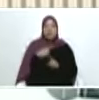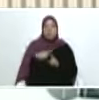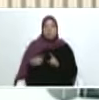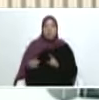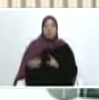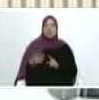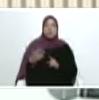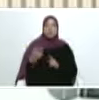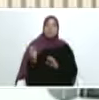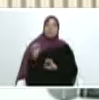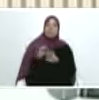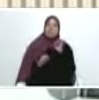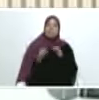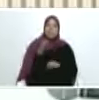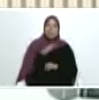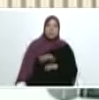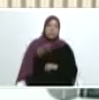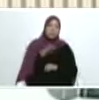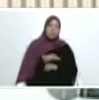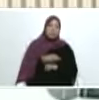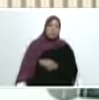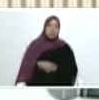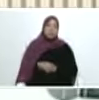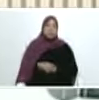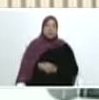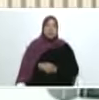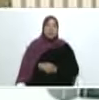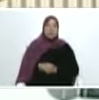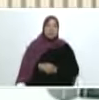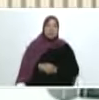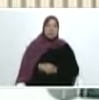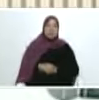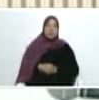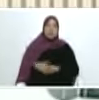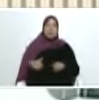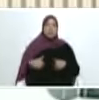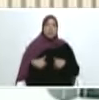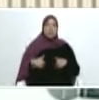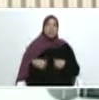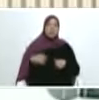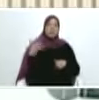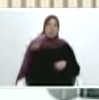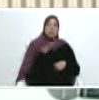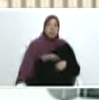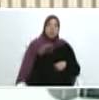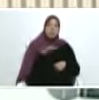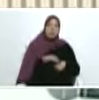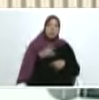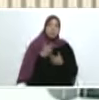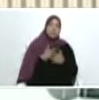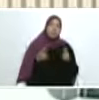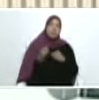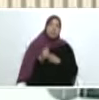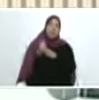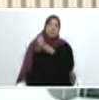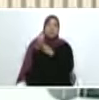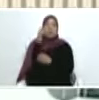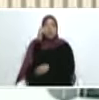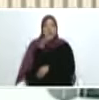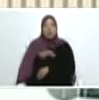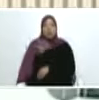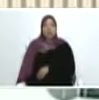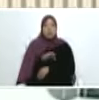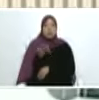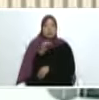la ofensiva social total. Ofensiva junto al pueblo, ofensiva con el liderazgo y las organizaciones de base.